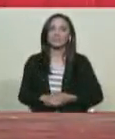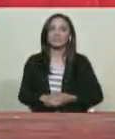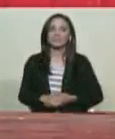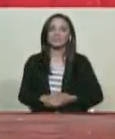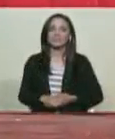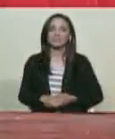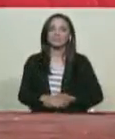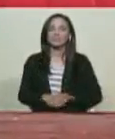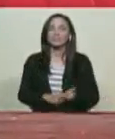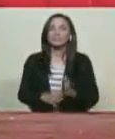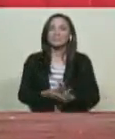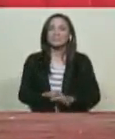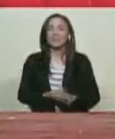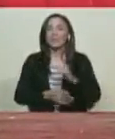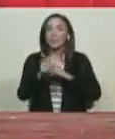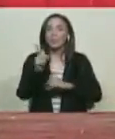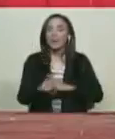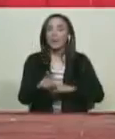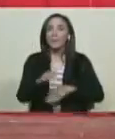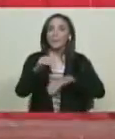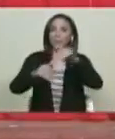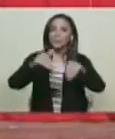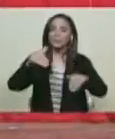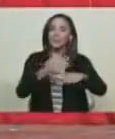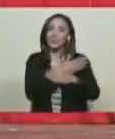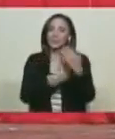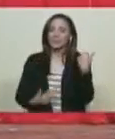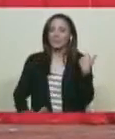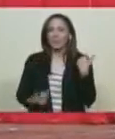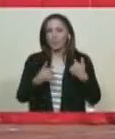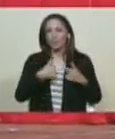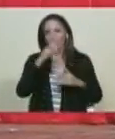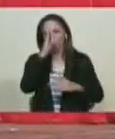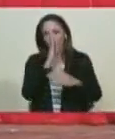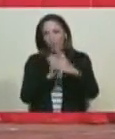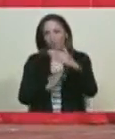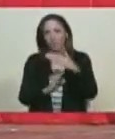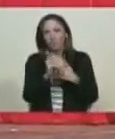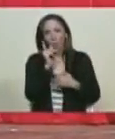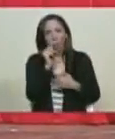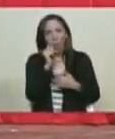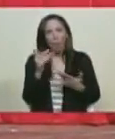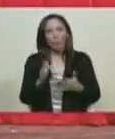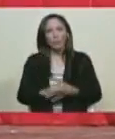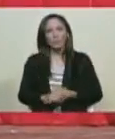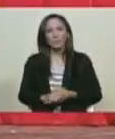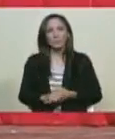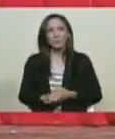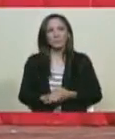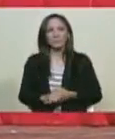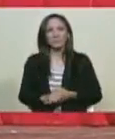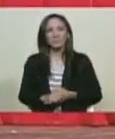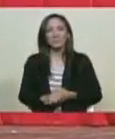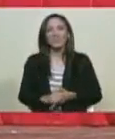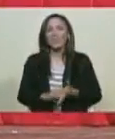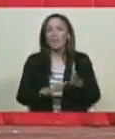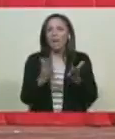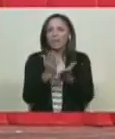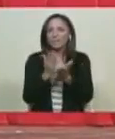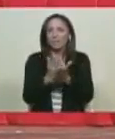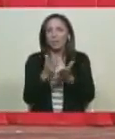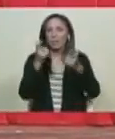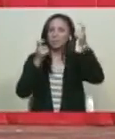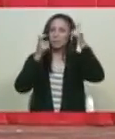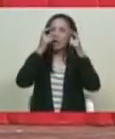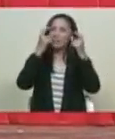y la candidatura presidencial de este humilde hombre que ha asumido llevar el legado al comandante Chávez